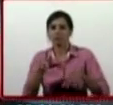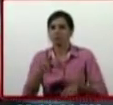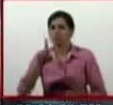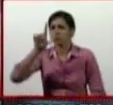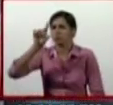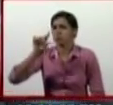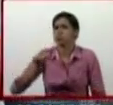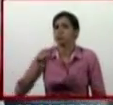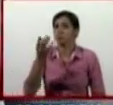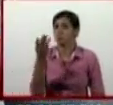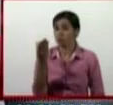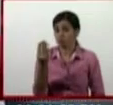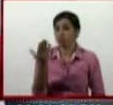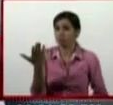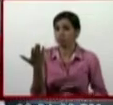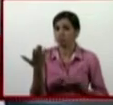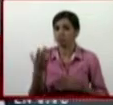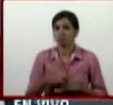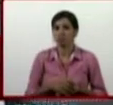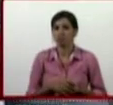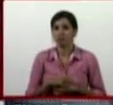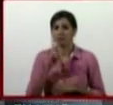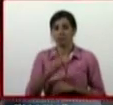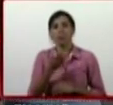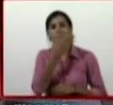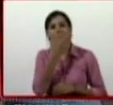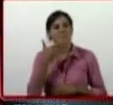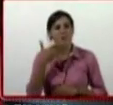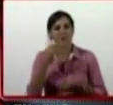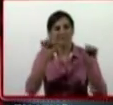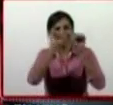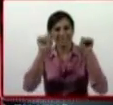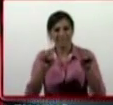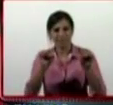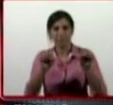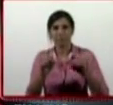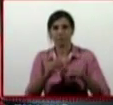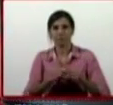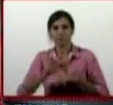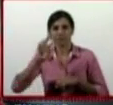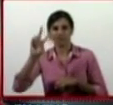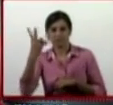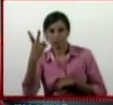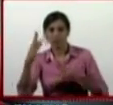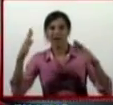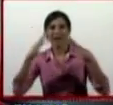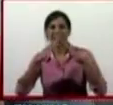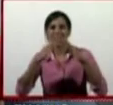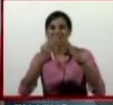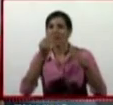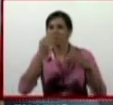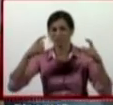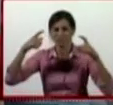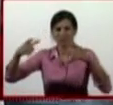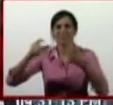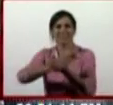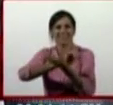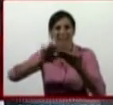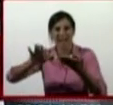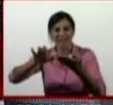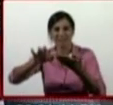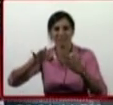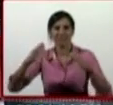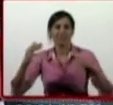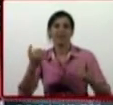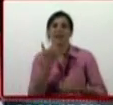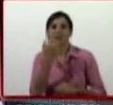¿no? Hay que mejorar y fortalecer el sistema. La segunda matriz, las casas de alimentación, que atienden casi